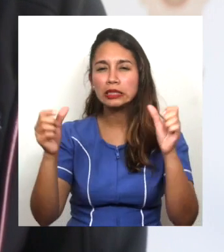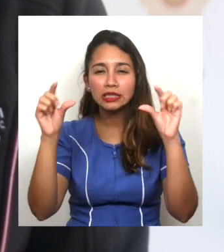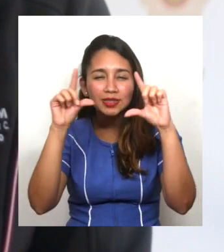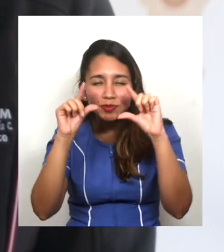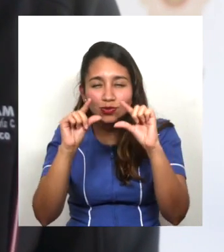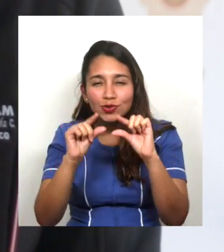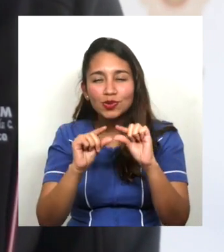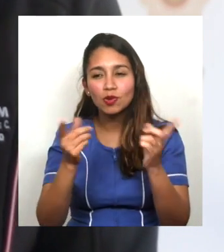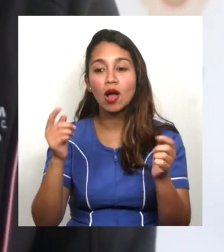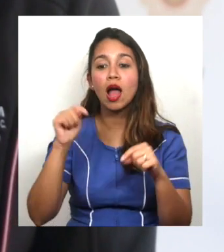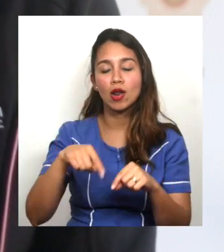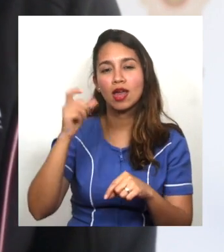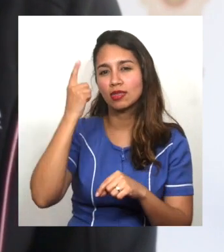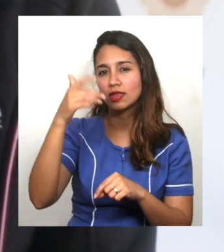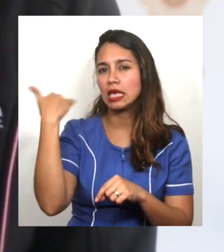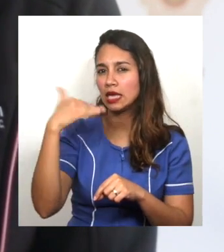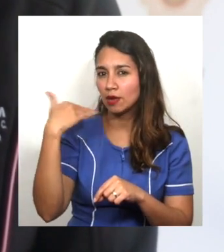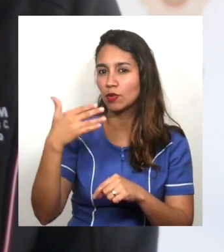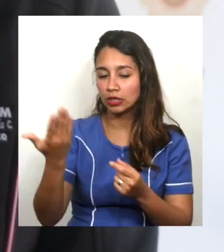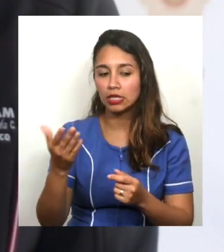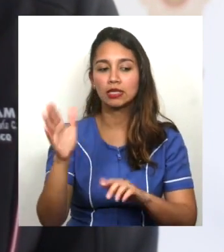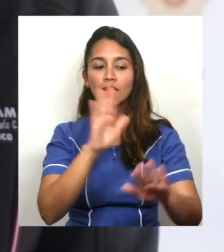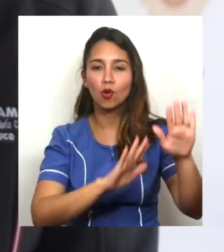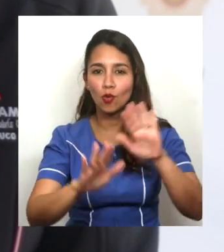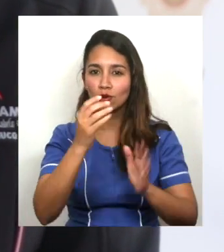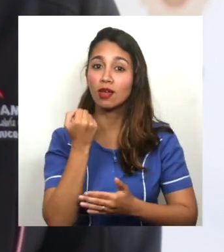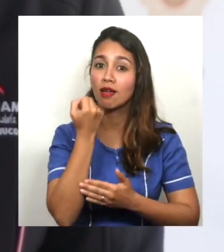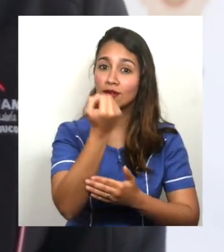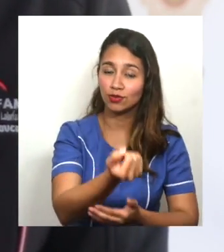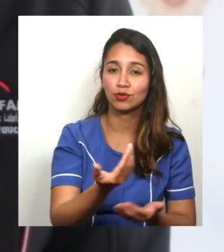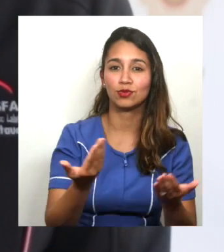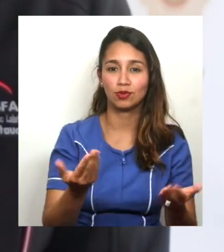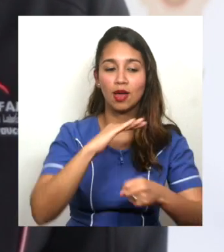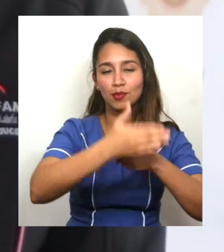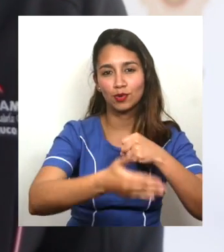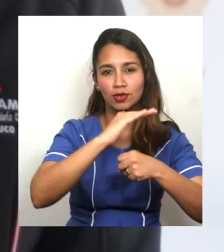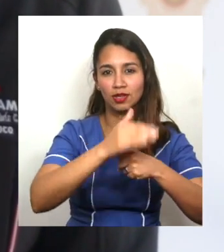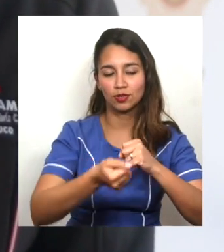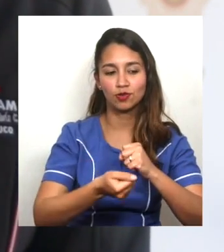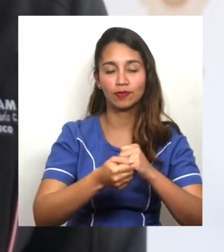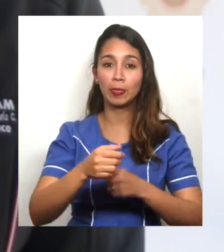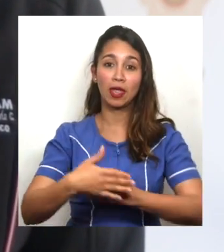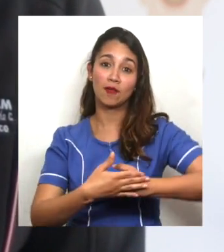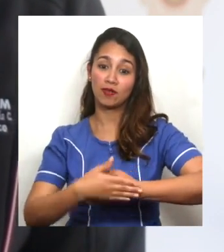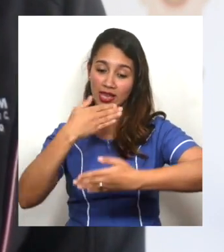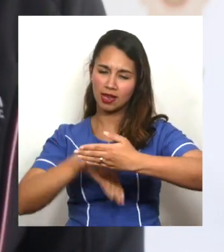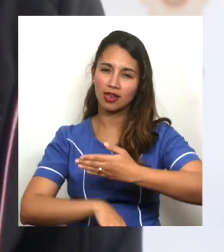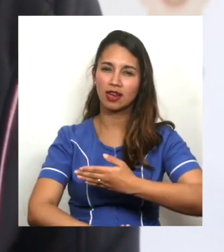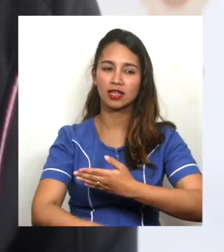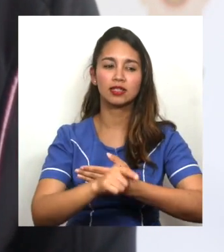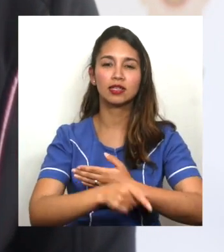los mamíferos, podemos entender la importancia de su fomento y protección. Si bien es cierto, el recién nacido